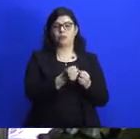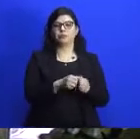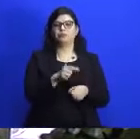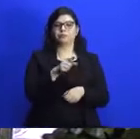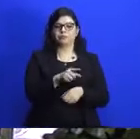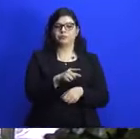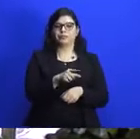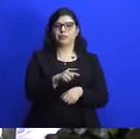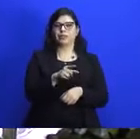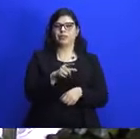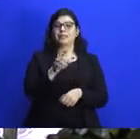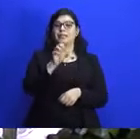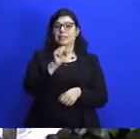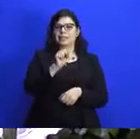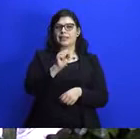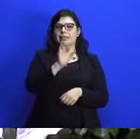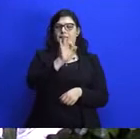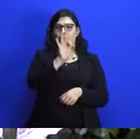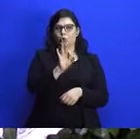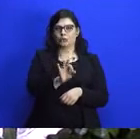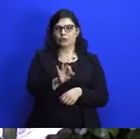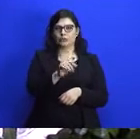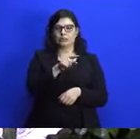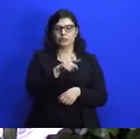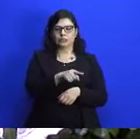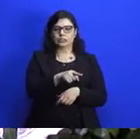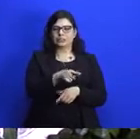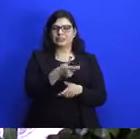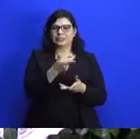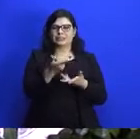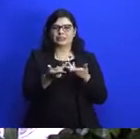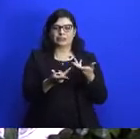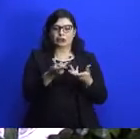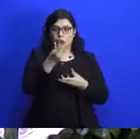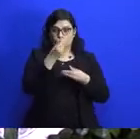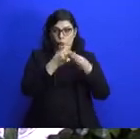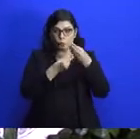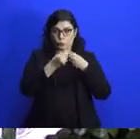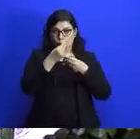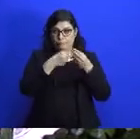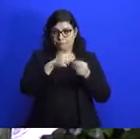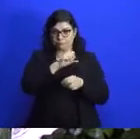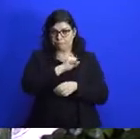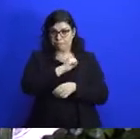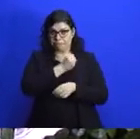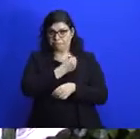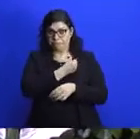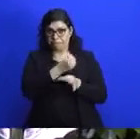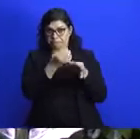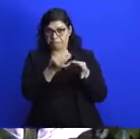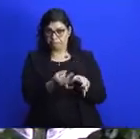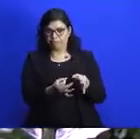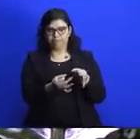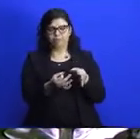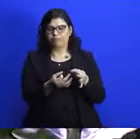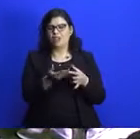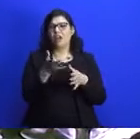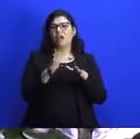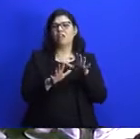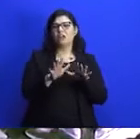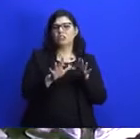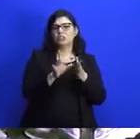estas, más del 60% no alcanza a tener una alimentación adecuada, en algunos casos solamente